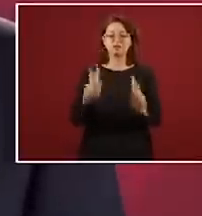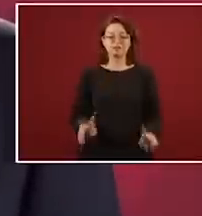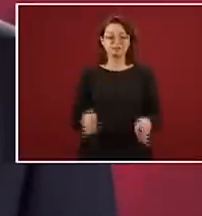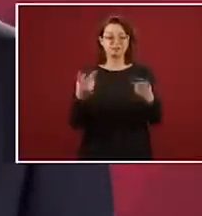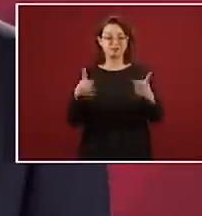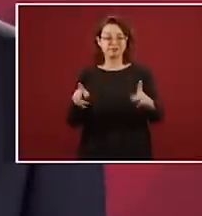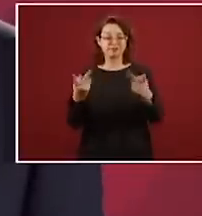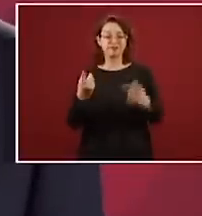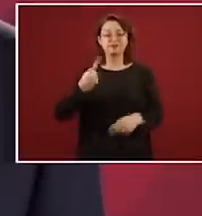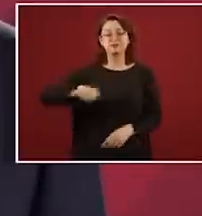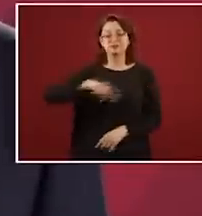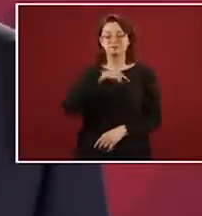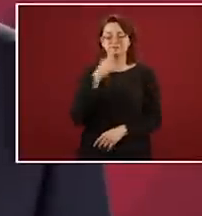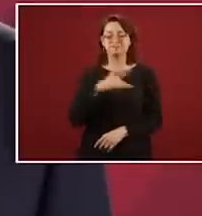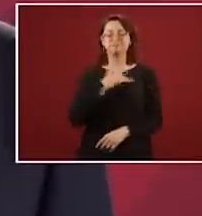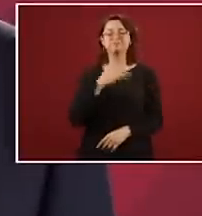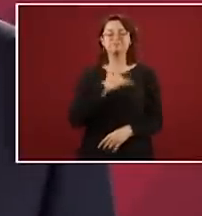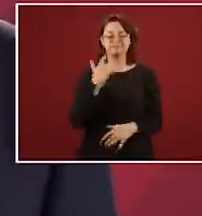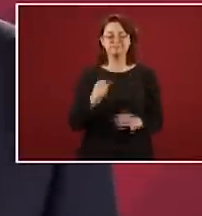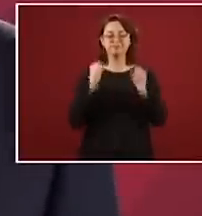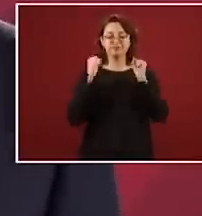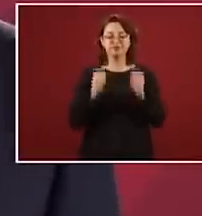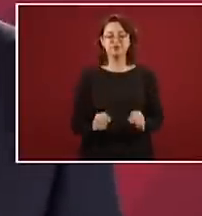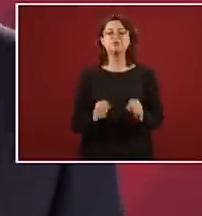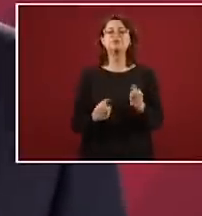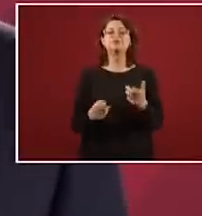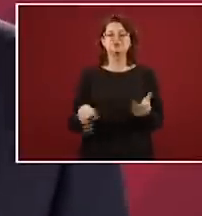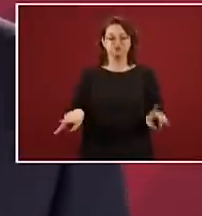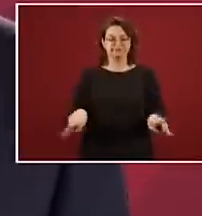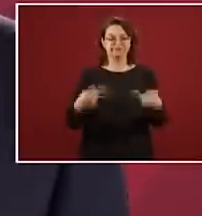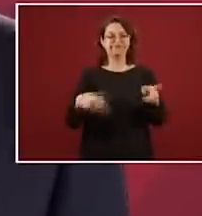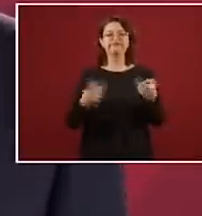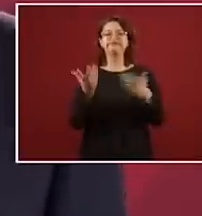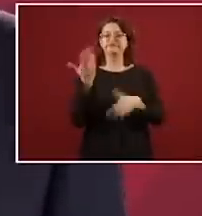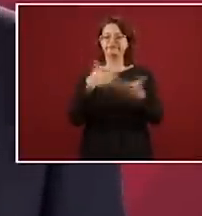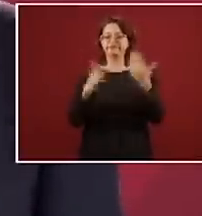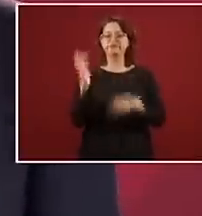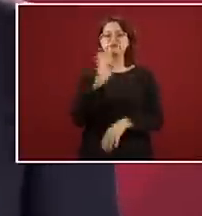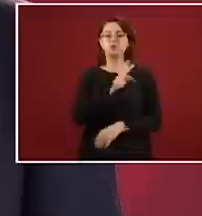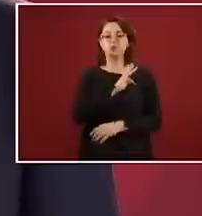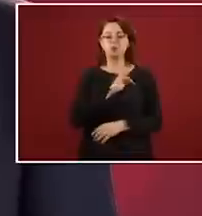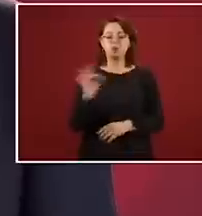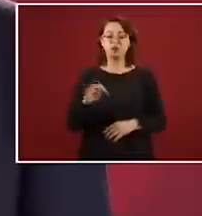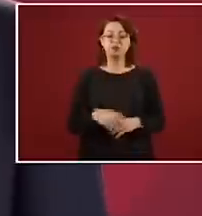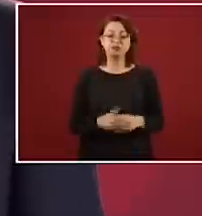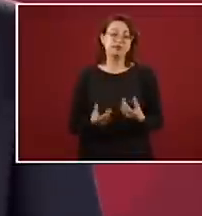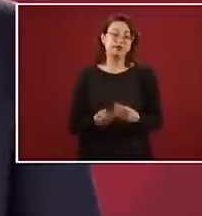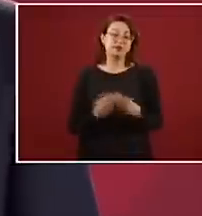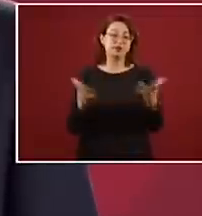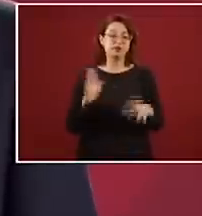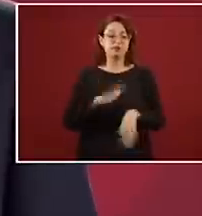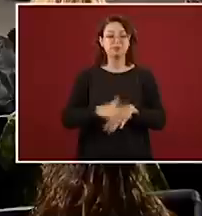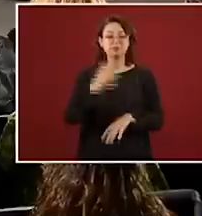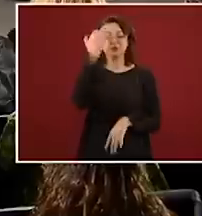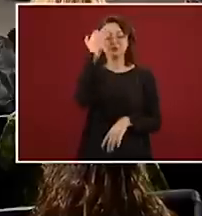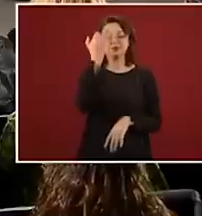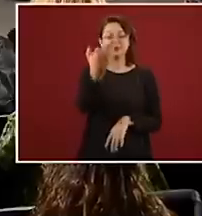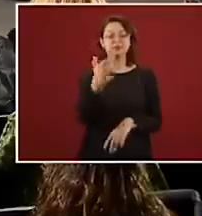seguros de que vamos a tener éxito. Lleva tiempo